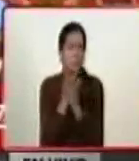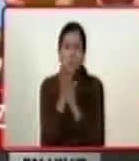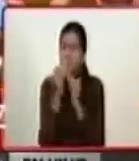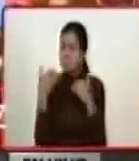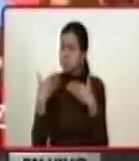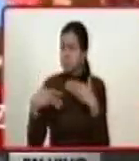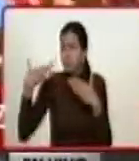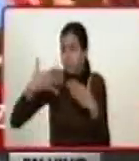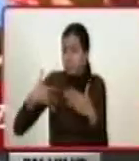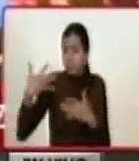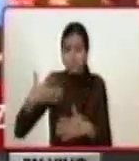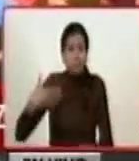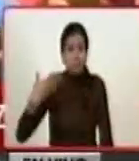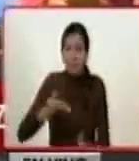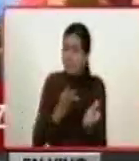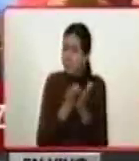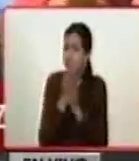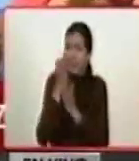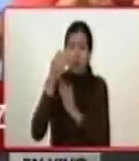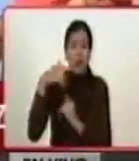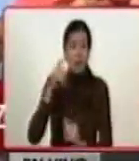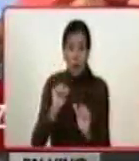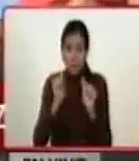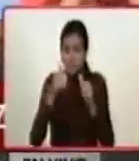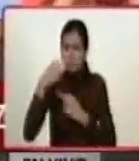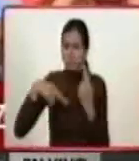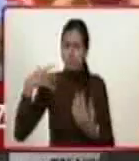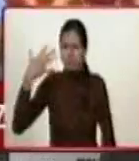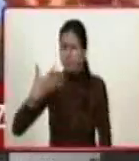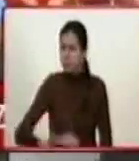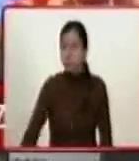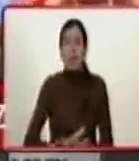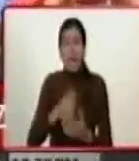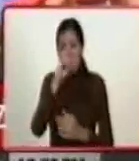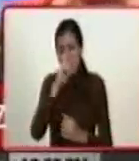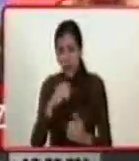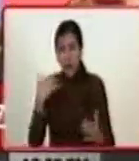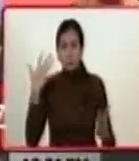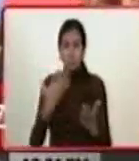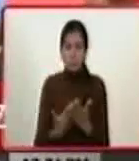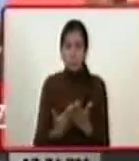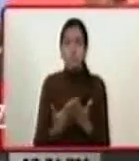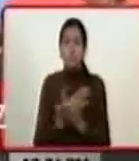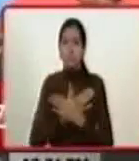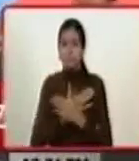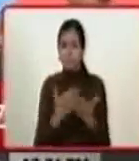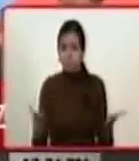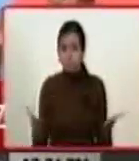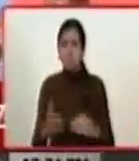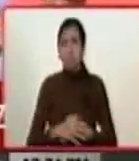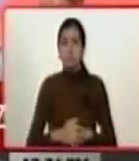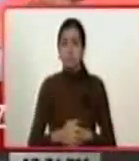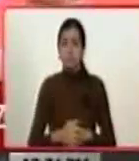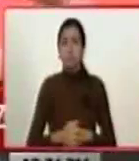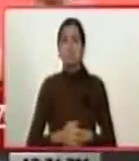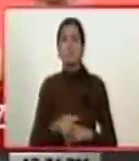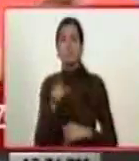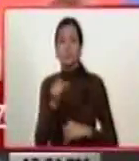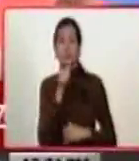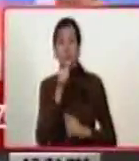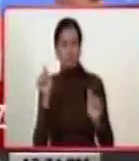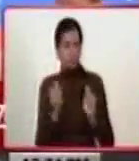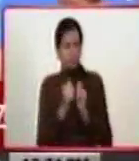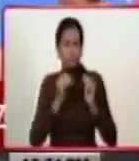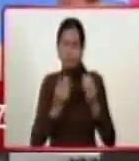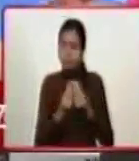este tiempo tantos días tantas horas tantos años tanta entrega con el comandante hubo Chávez y ahora